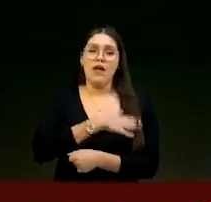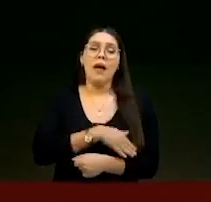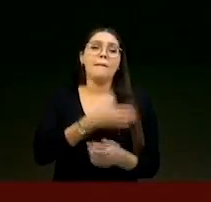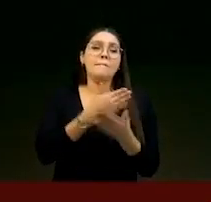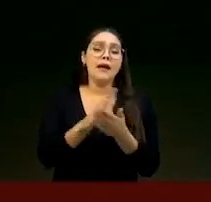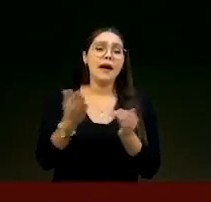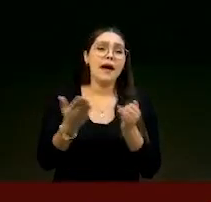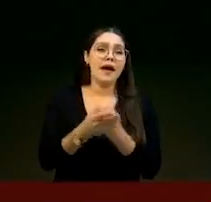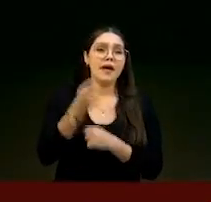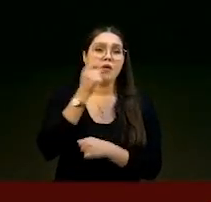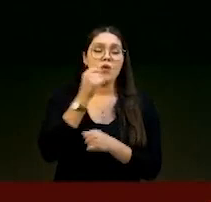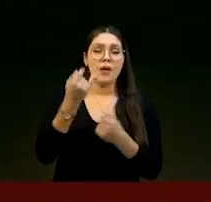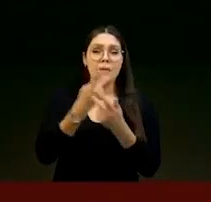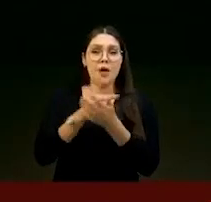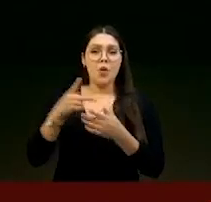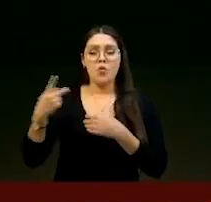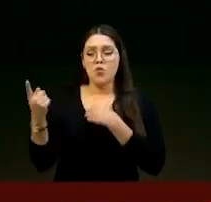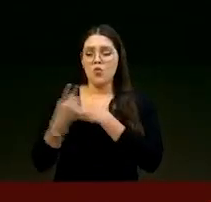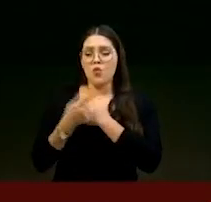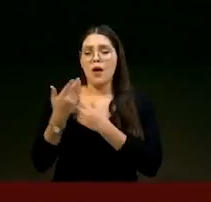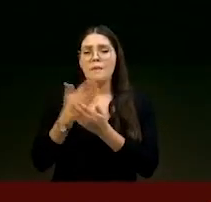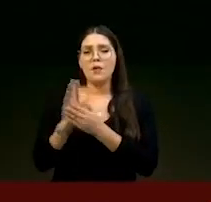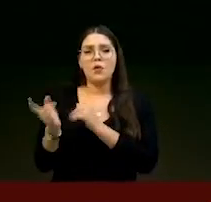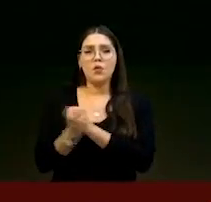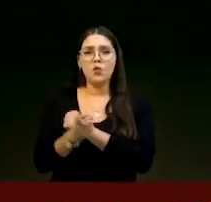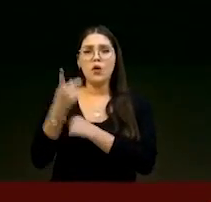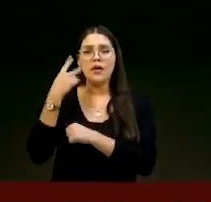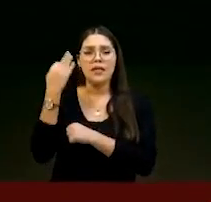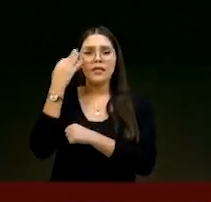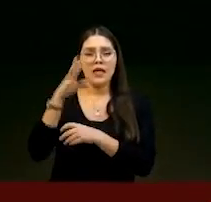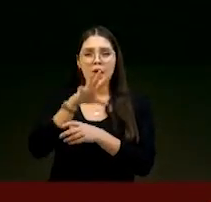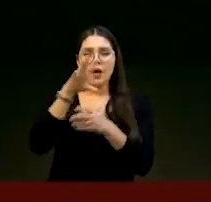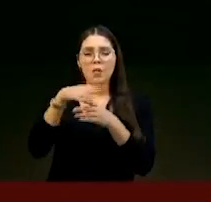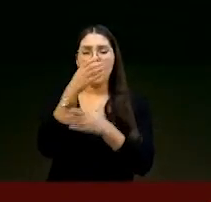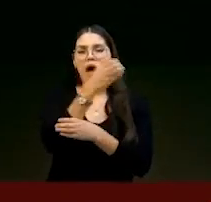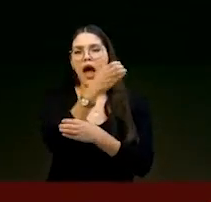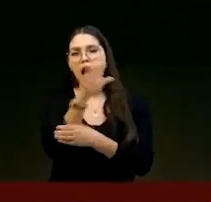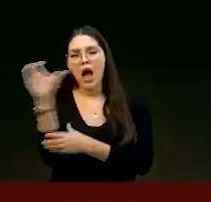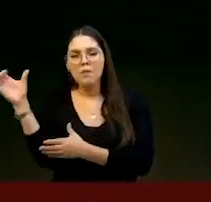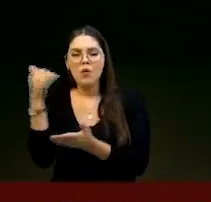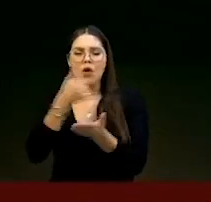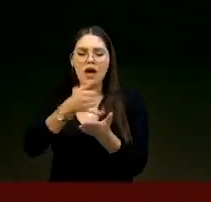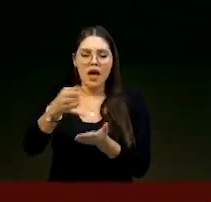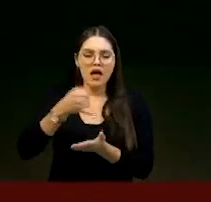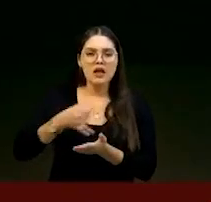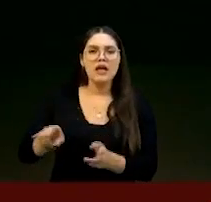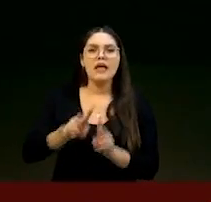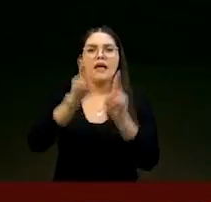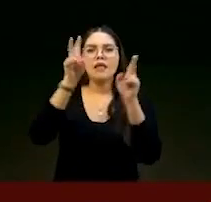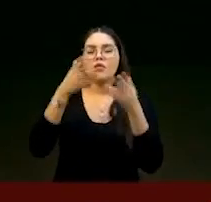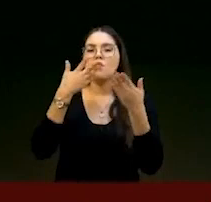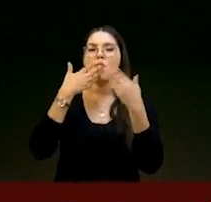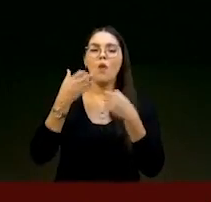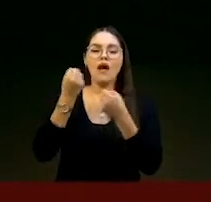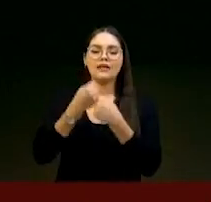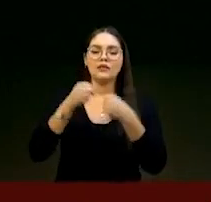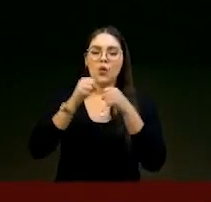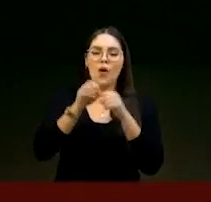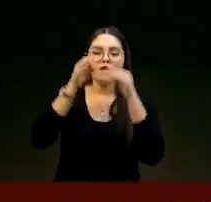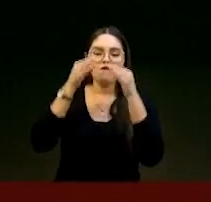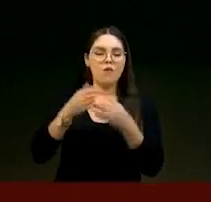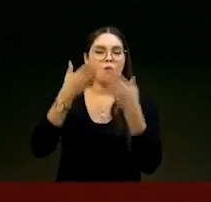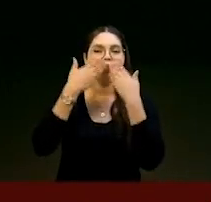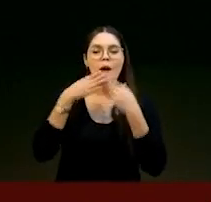trabajadoras autónomas por tiempo parcial Rurales las los empleados del sector informal en pequeñas